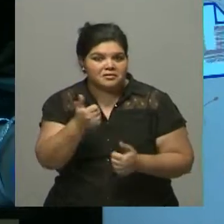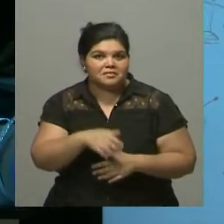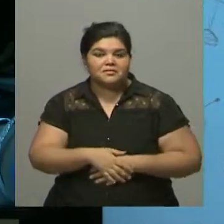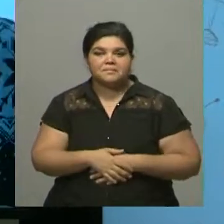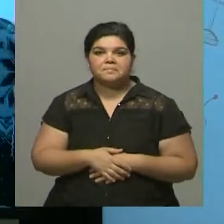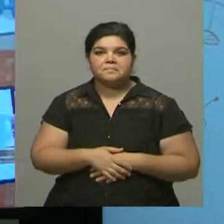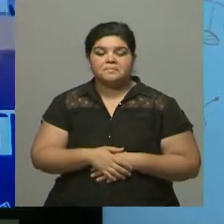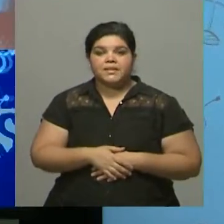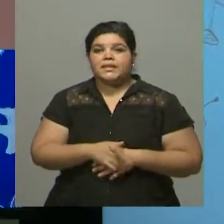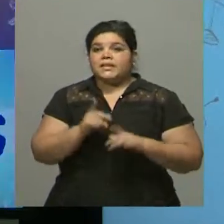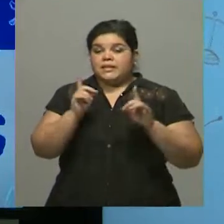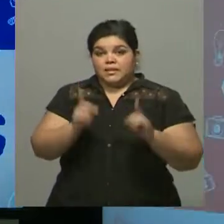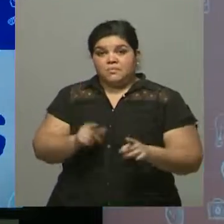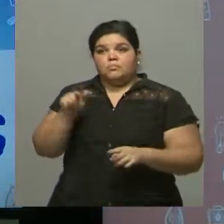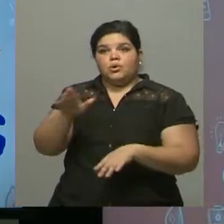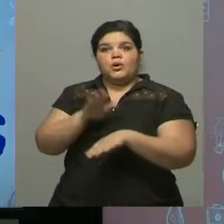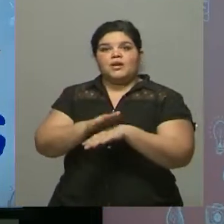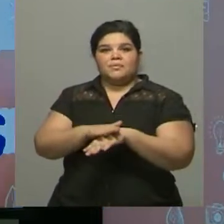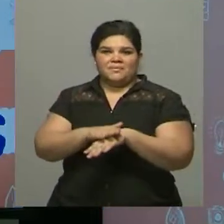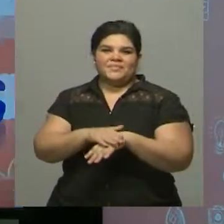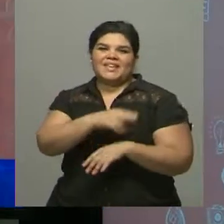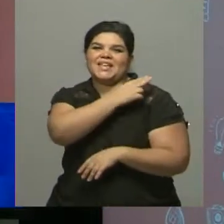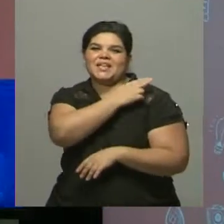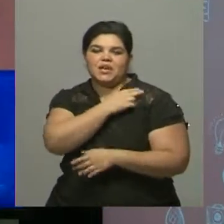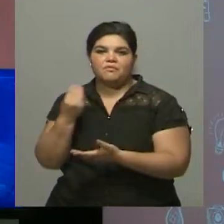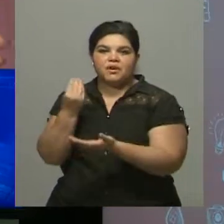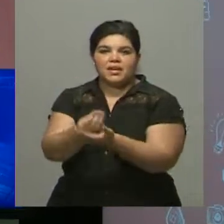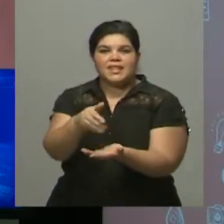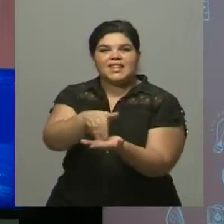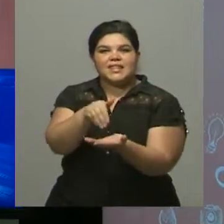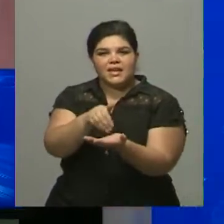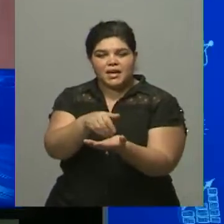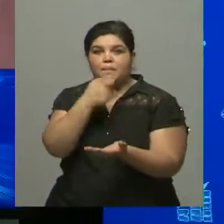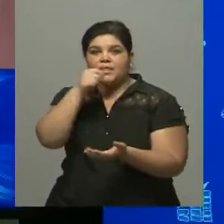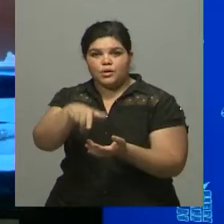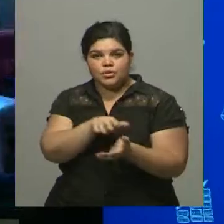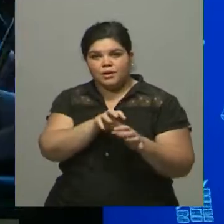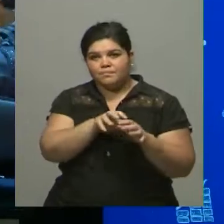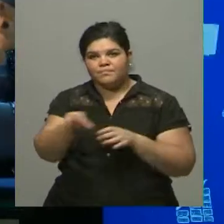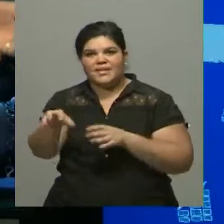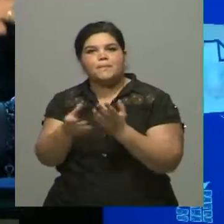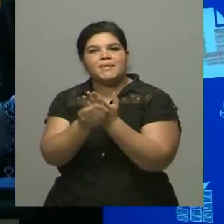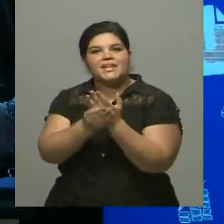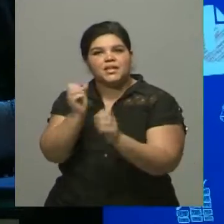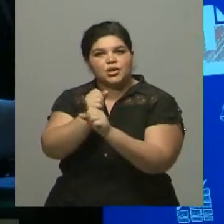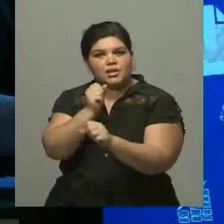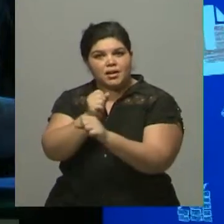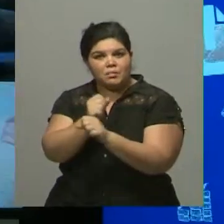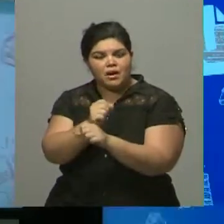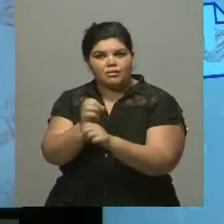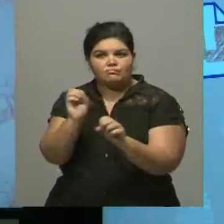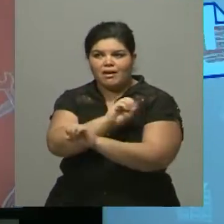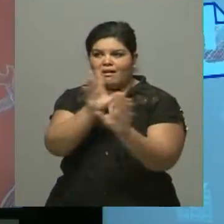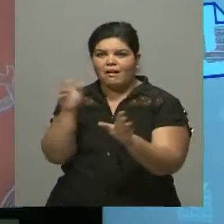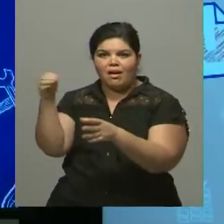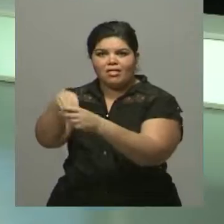obviamente como jefe de la Agencia Territorial Mendoza del Ministerio de Trabajo, digo, también está claro que ese